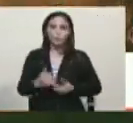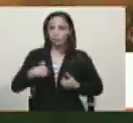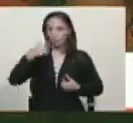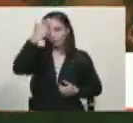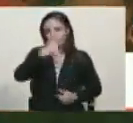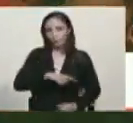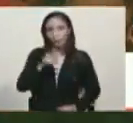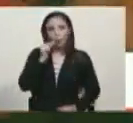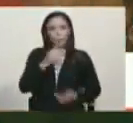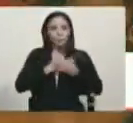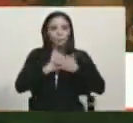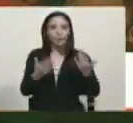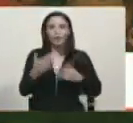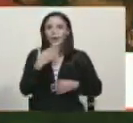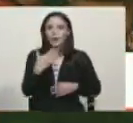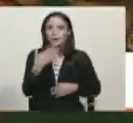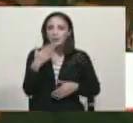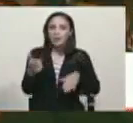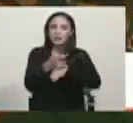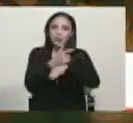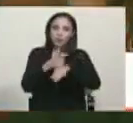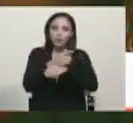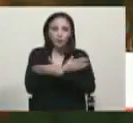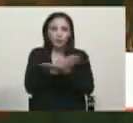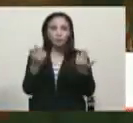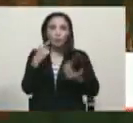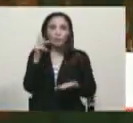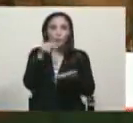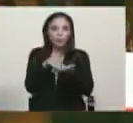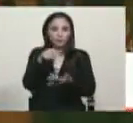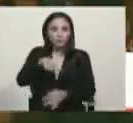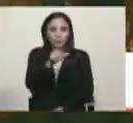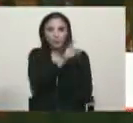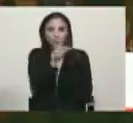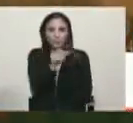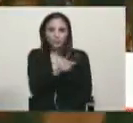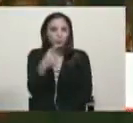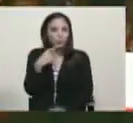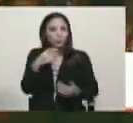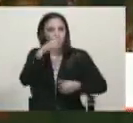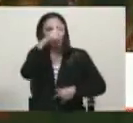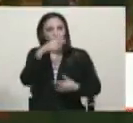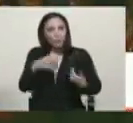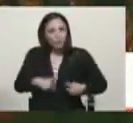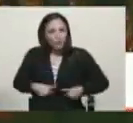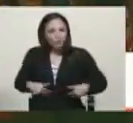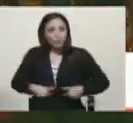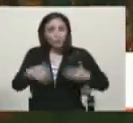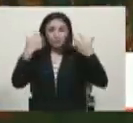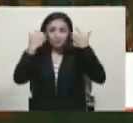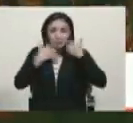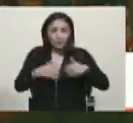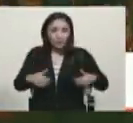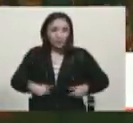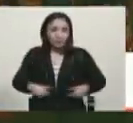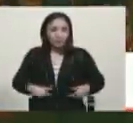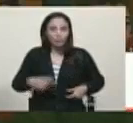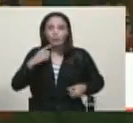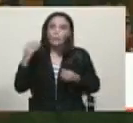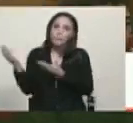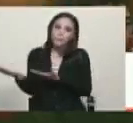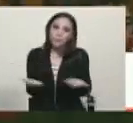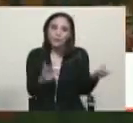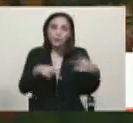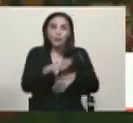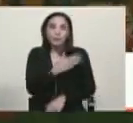Agradecido a todo su gabinete. Bienvenido al Zulia, esta tierra que de tanto sudar, de tanto trabajar aquí en este Zulia. Bienvenido,